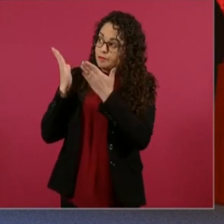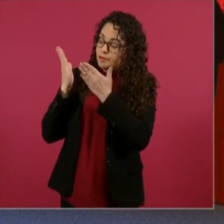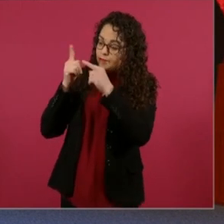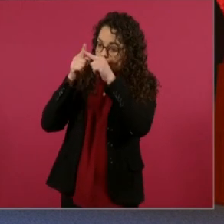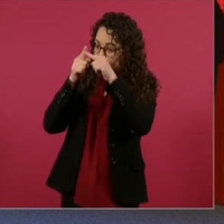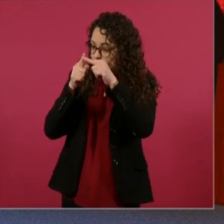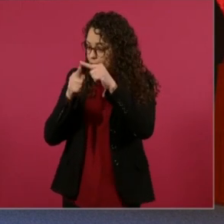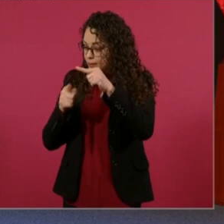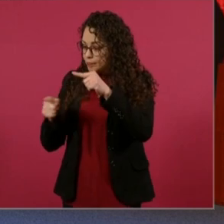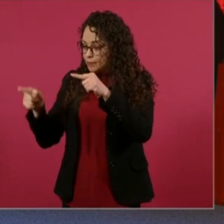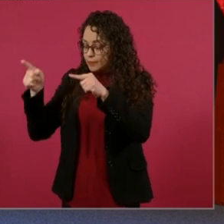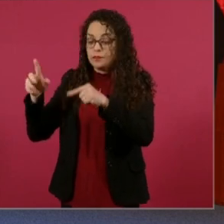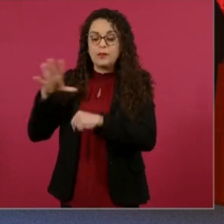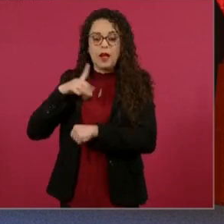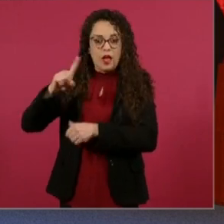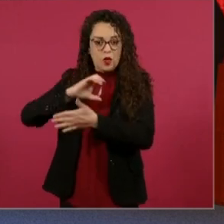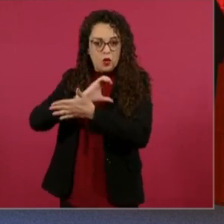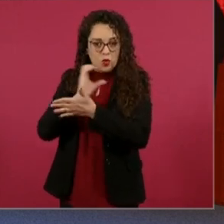mantenimiento.